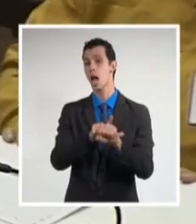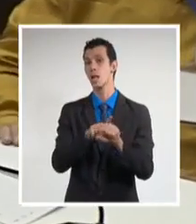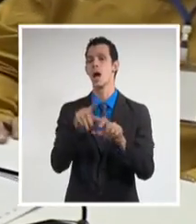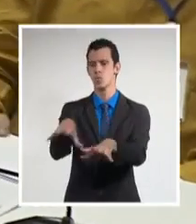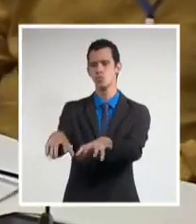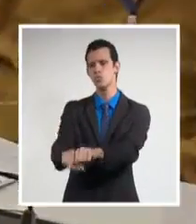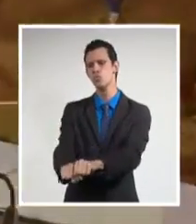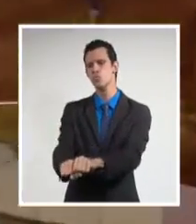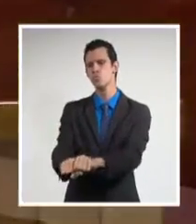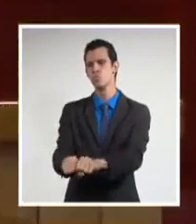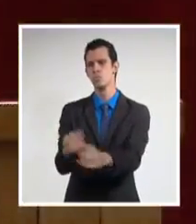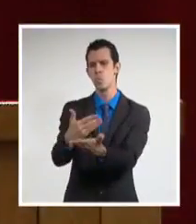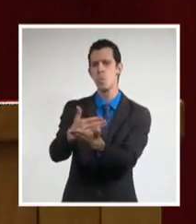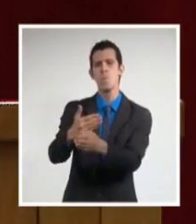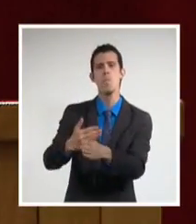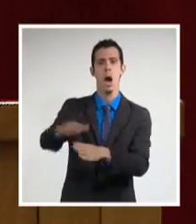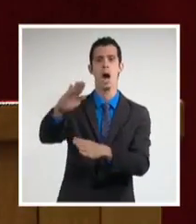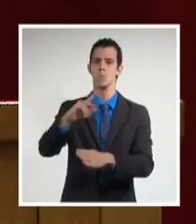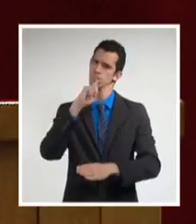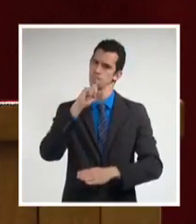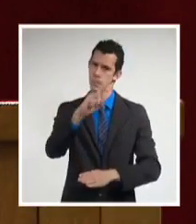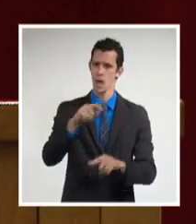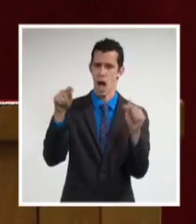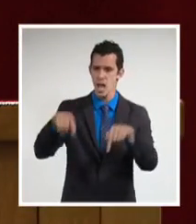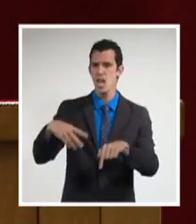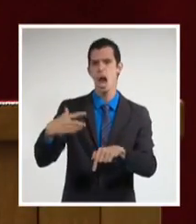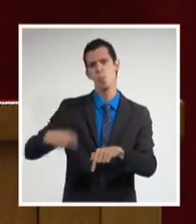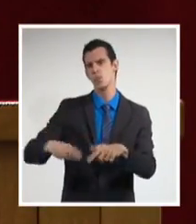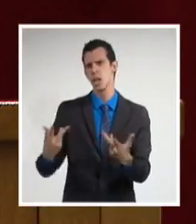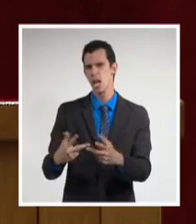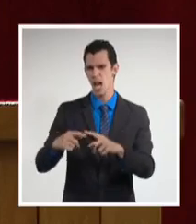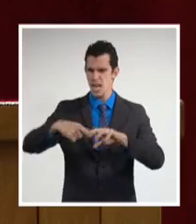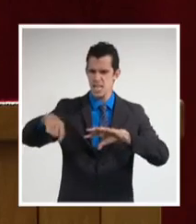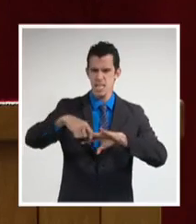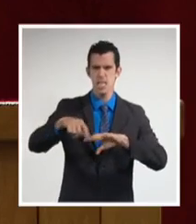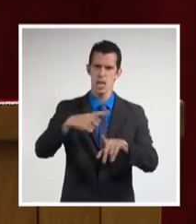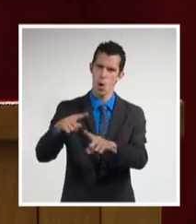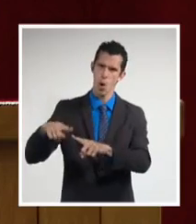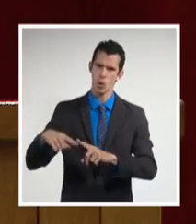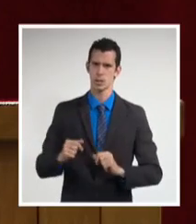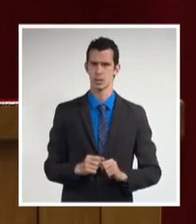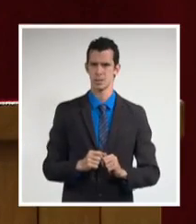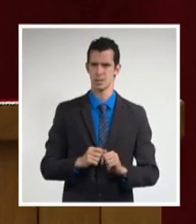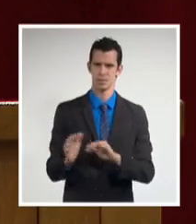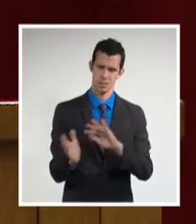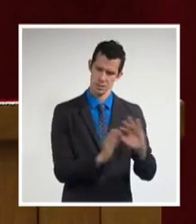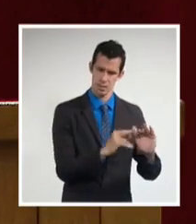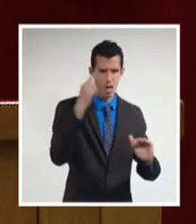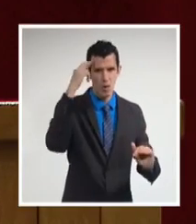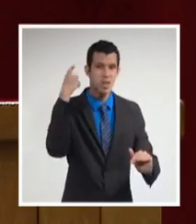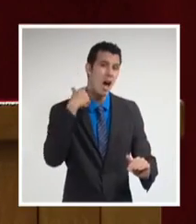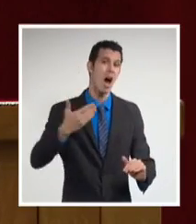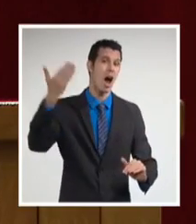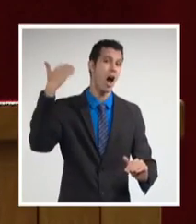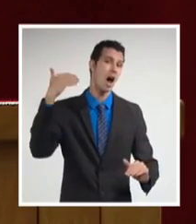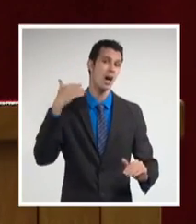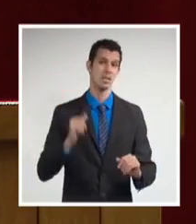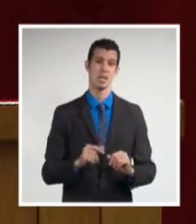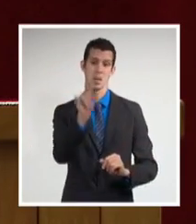pero especialmente en nuestra América. Trujillo, Batista, Duvalier, Somoza, Pinochet,